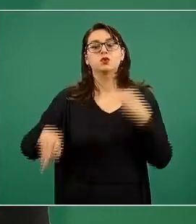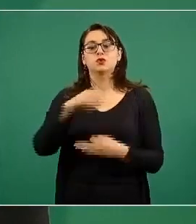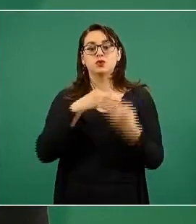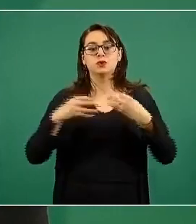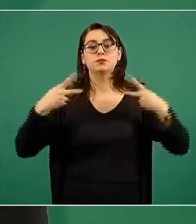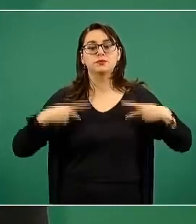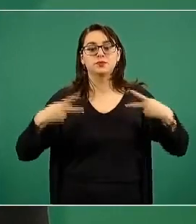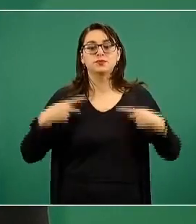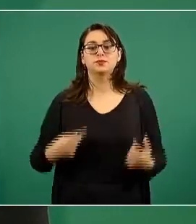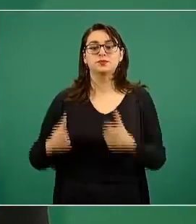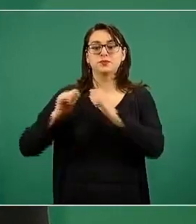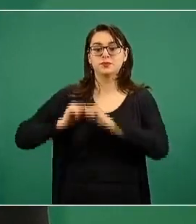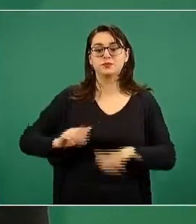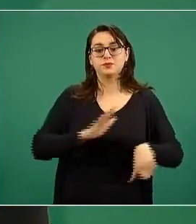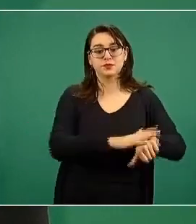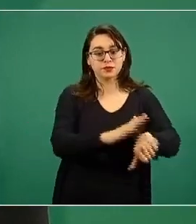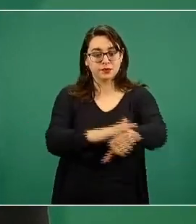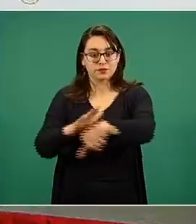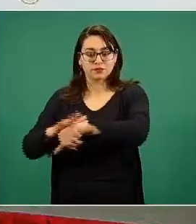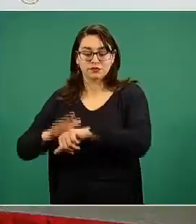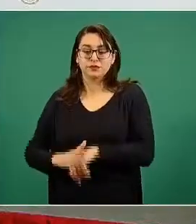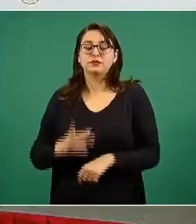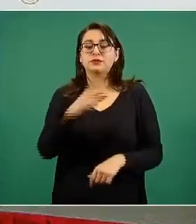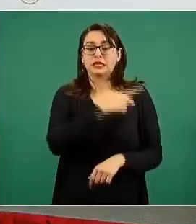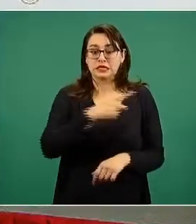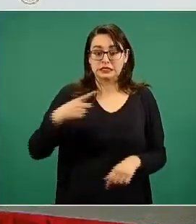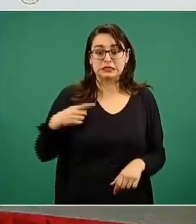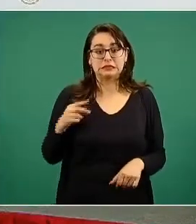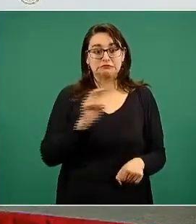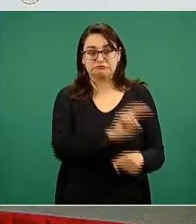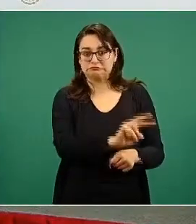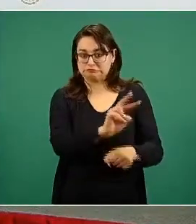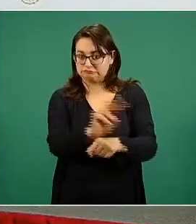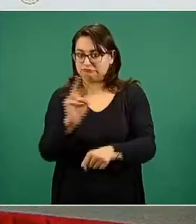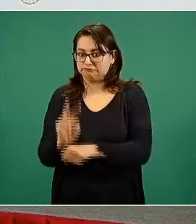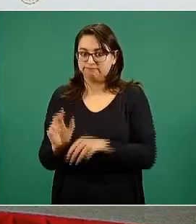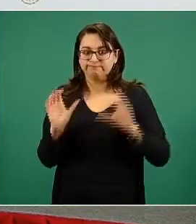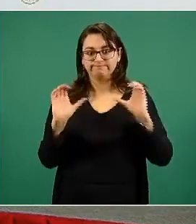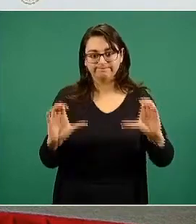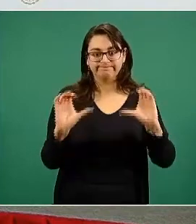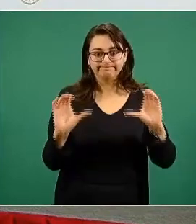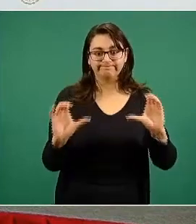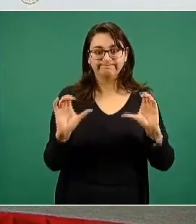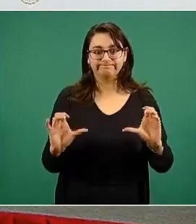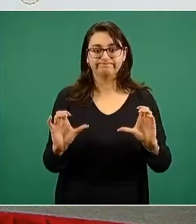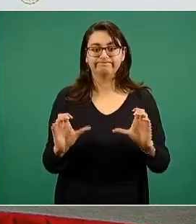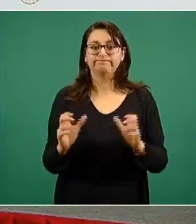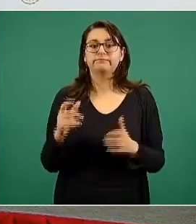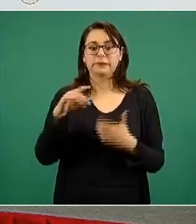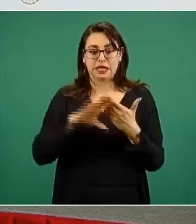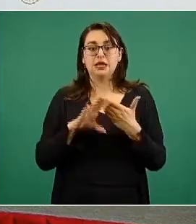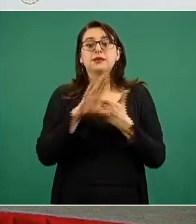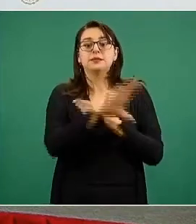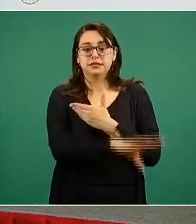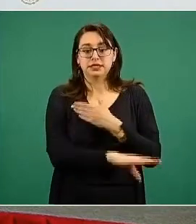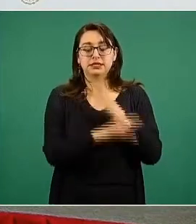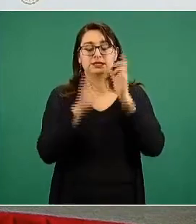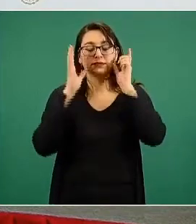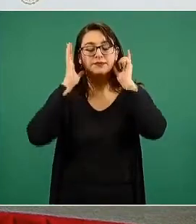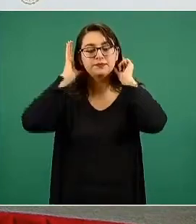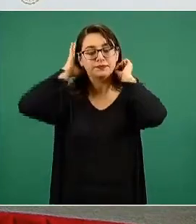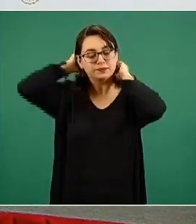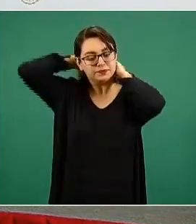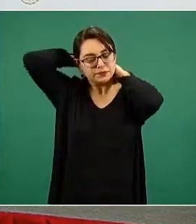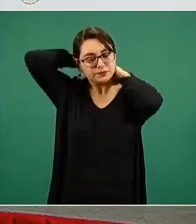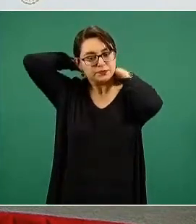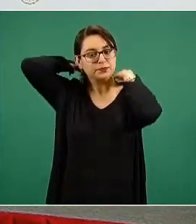autoridades a tratar de buscar estos eventos y hacer que no se lleven a cabo, y sobre todo a la sociedad